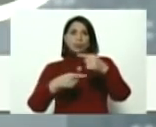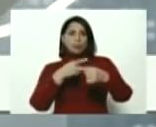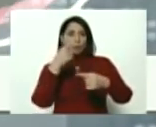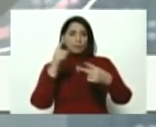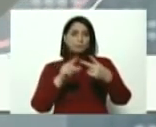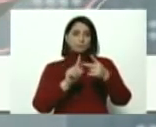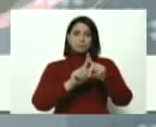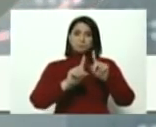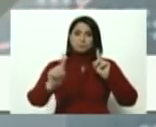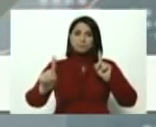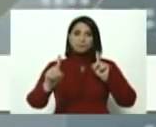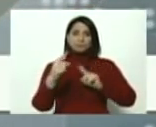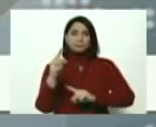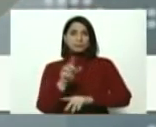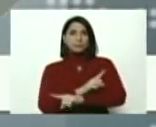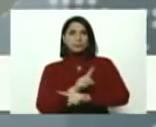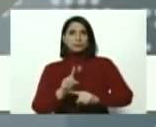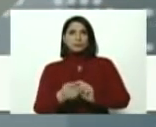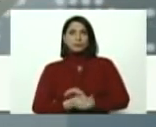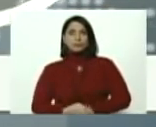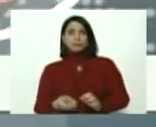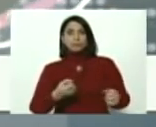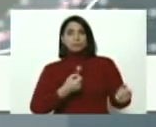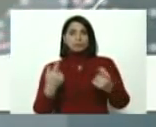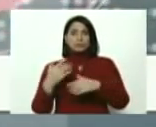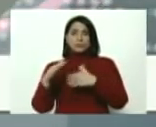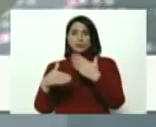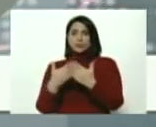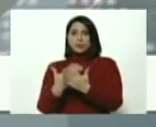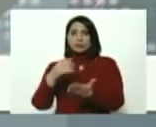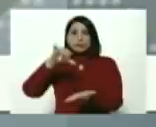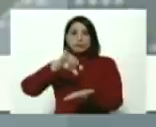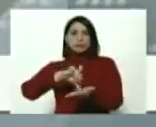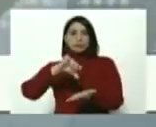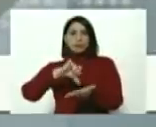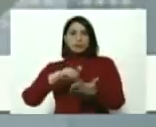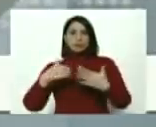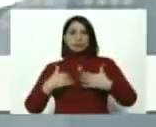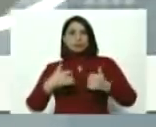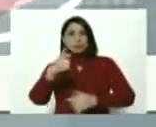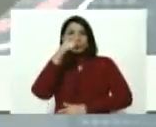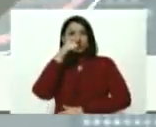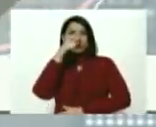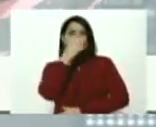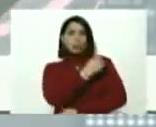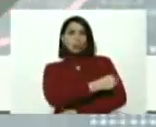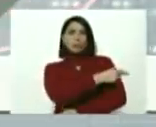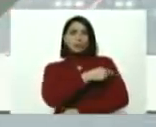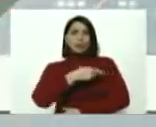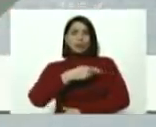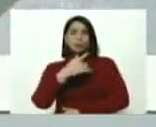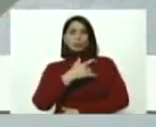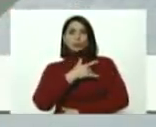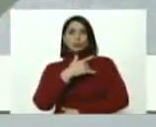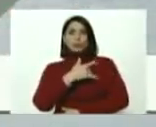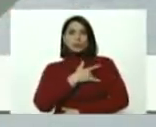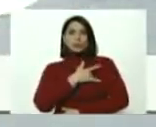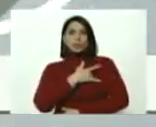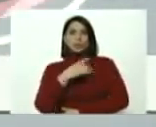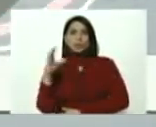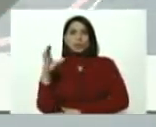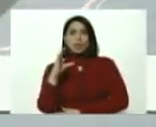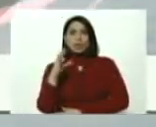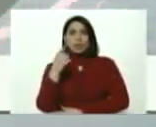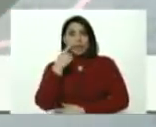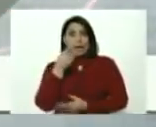de inmediato y fue referida al centro Centinela del Hospital Universitario de Caracas, en el clínico. Allí